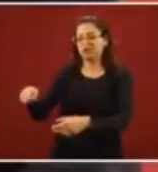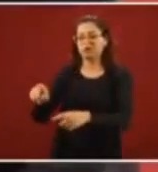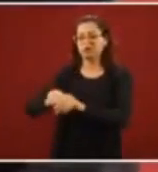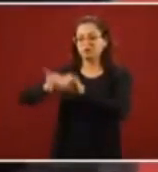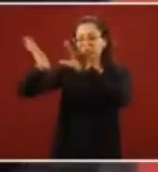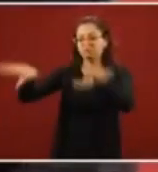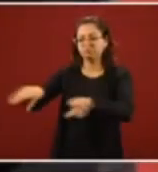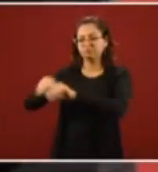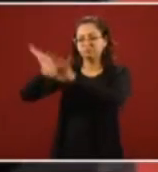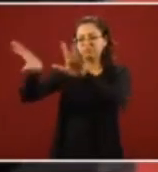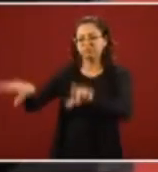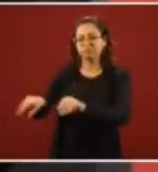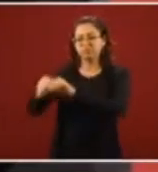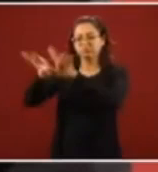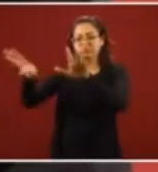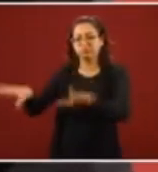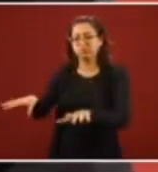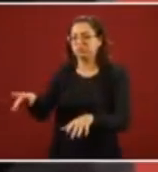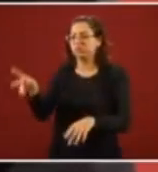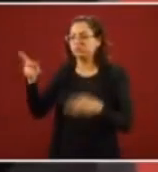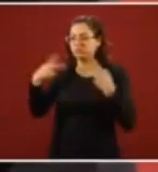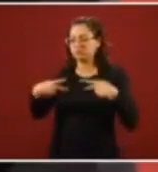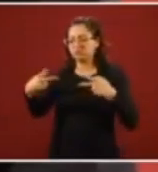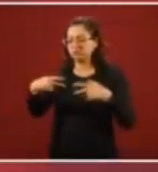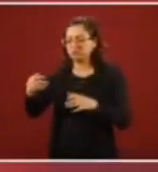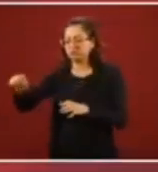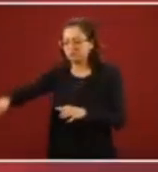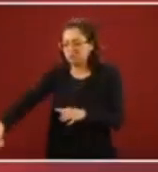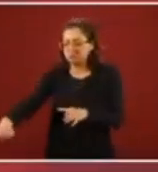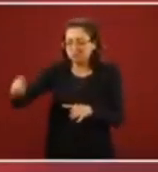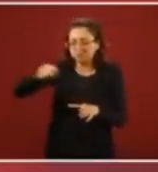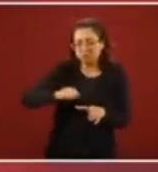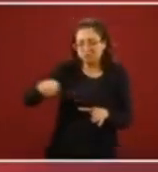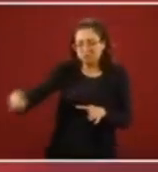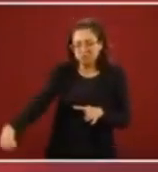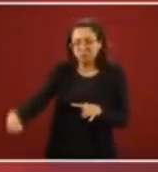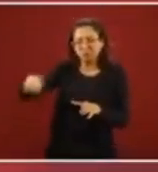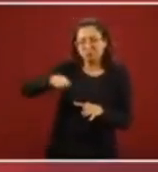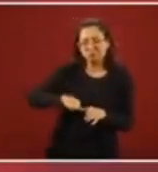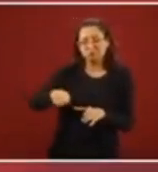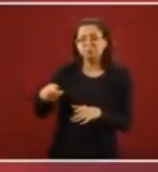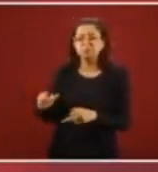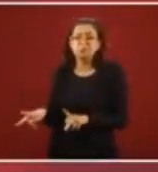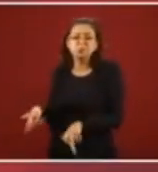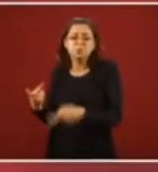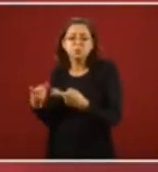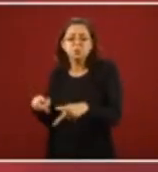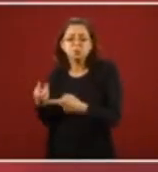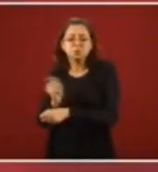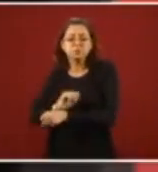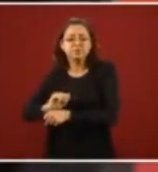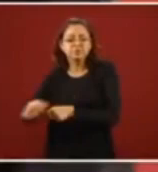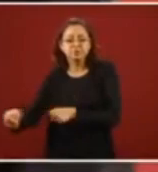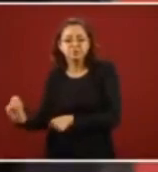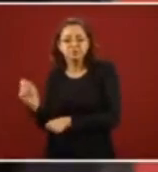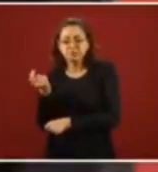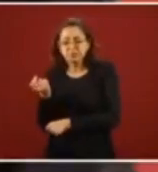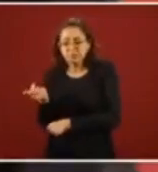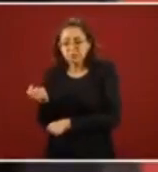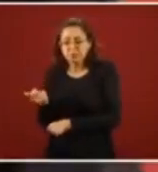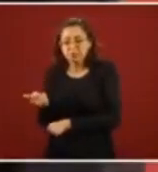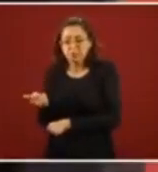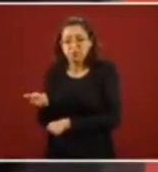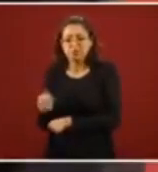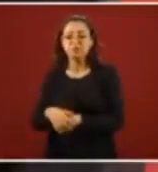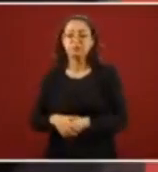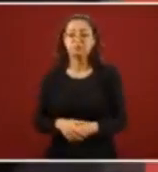combustible y vender el combustible. Y